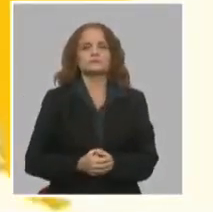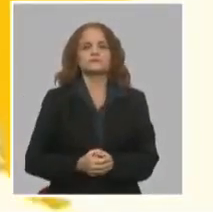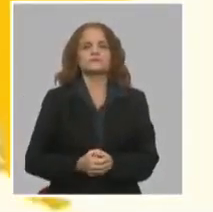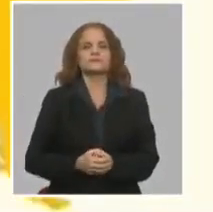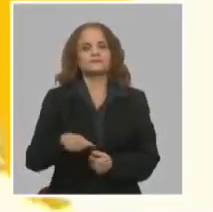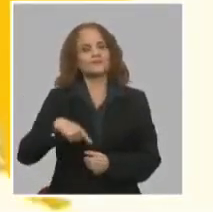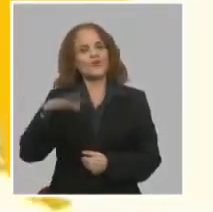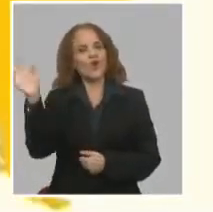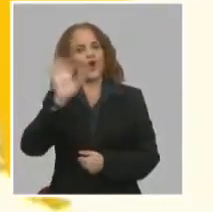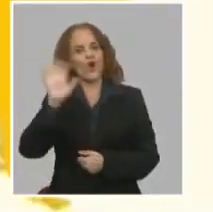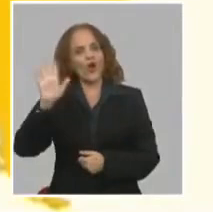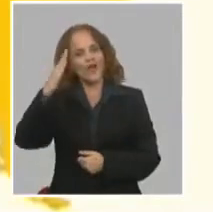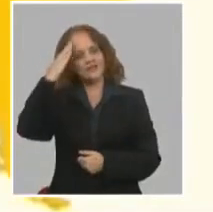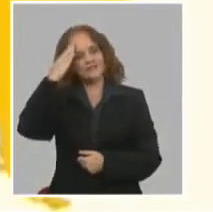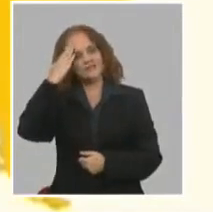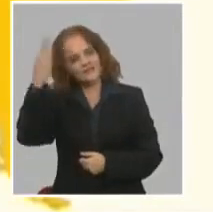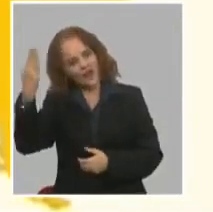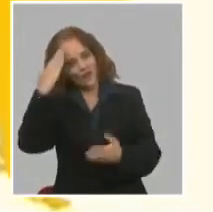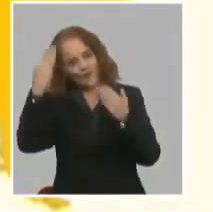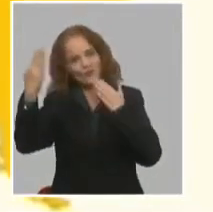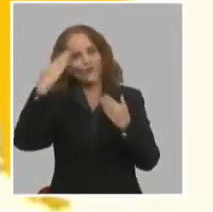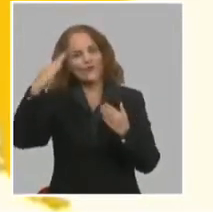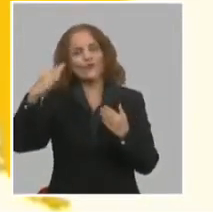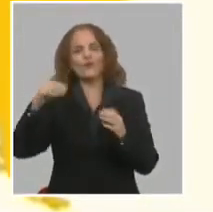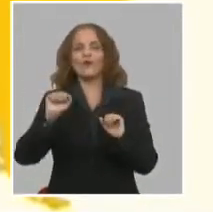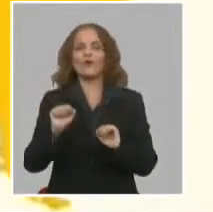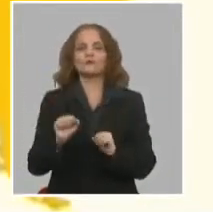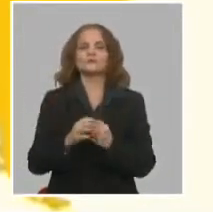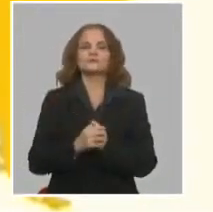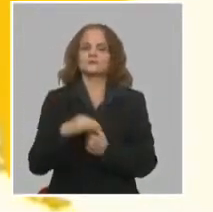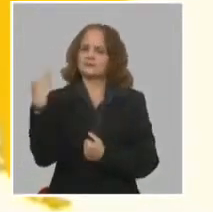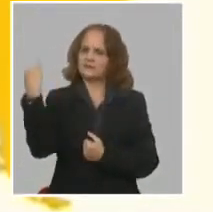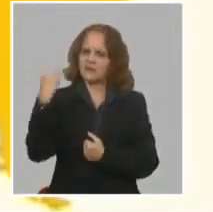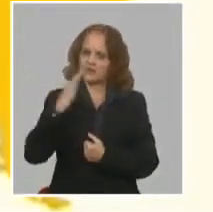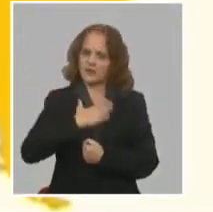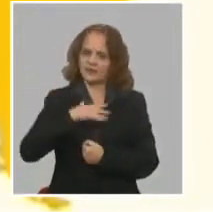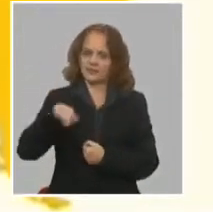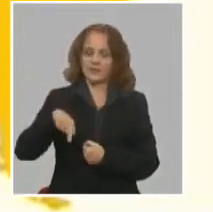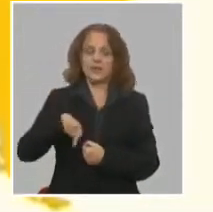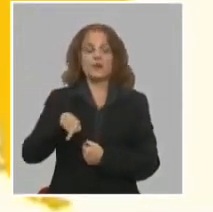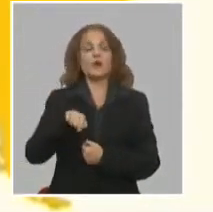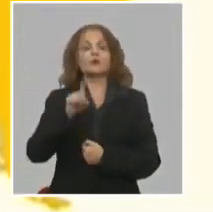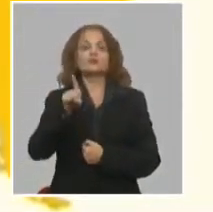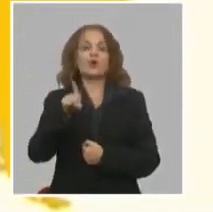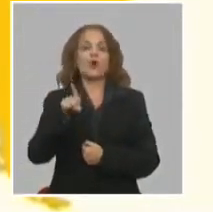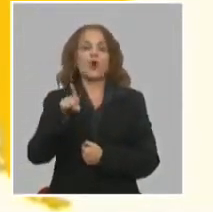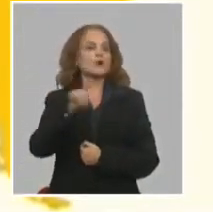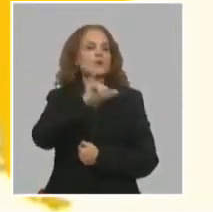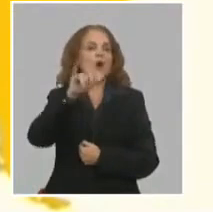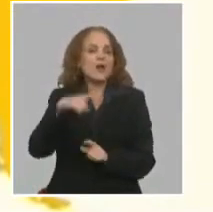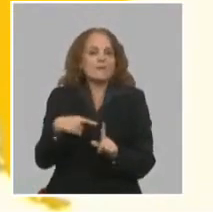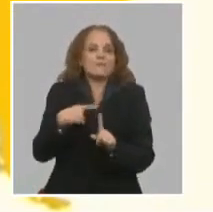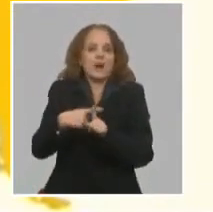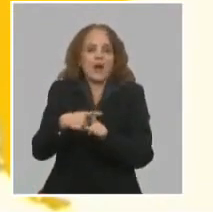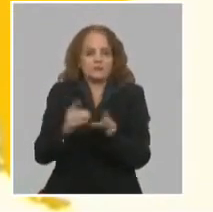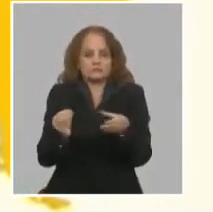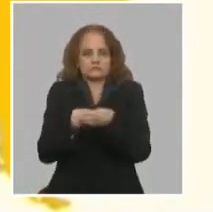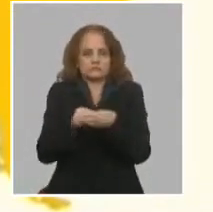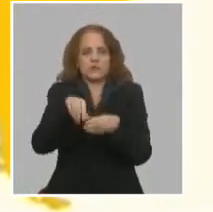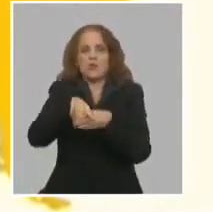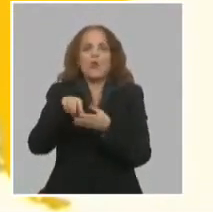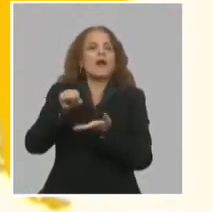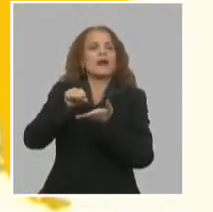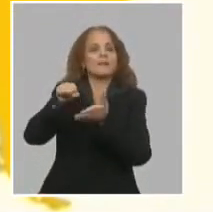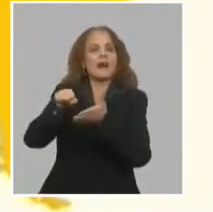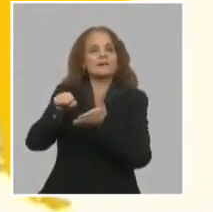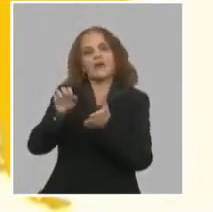Hola, un saludo solidario e internacionalista. Mi nombre es Alberto y quiero sumarme a esta campaña de solidaridad con el pueblo